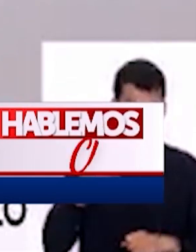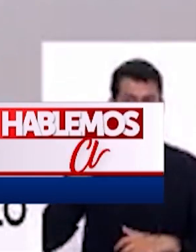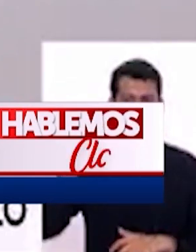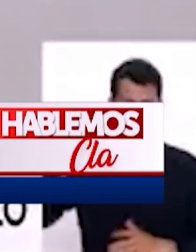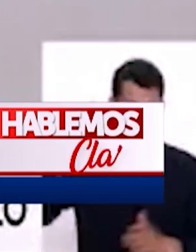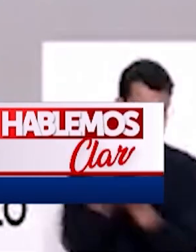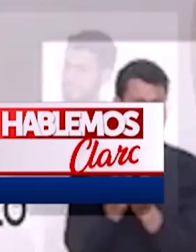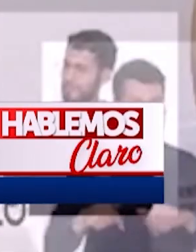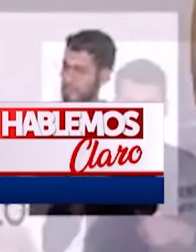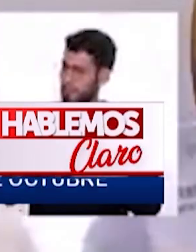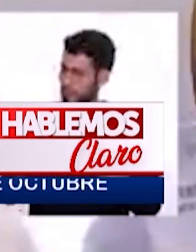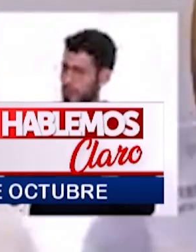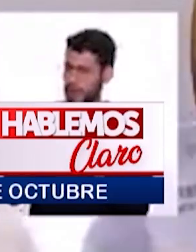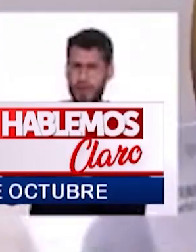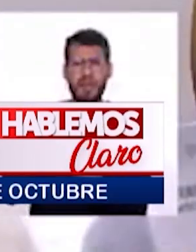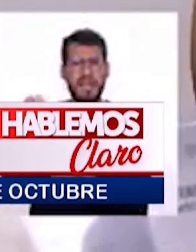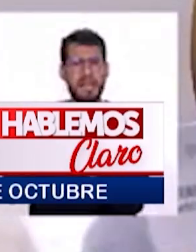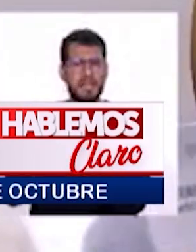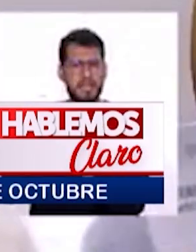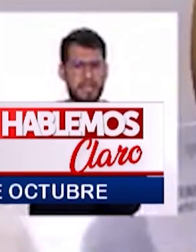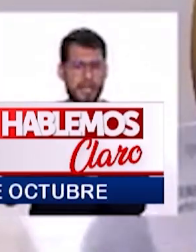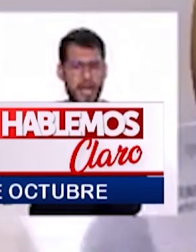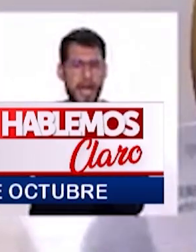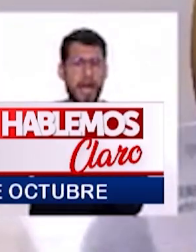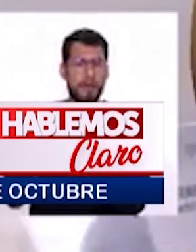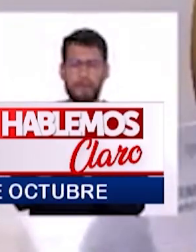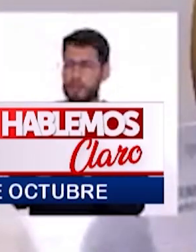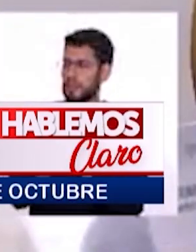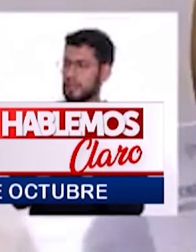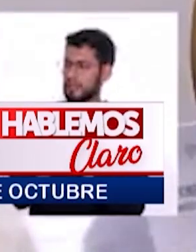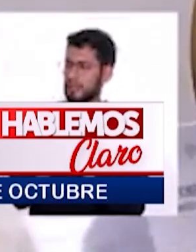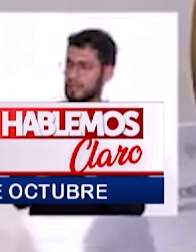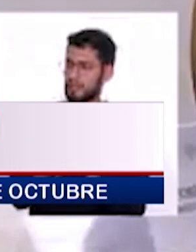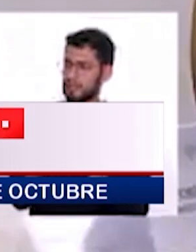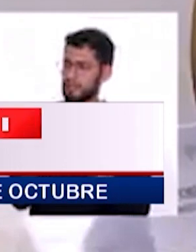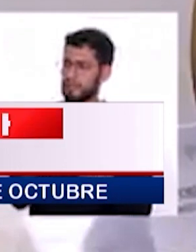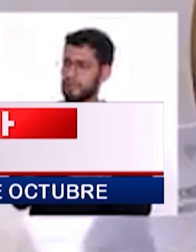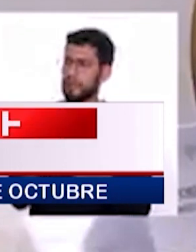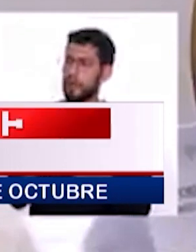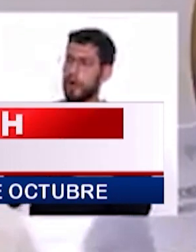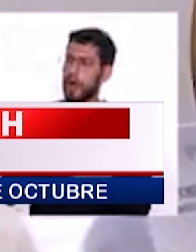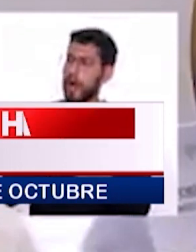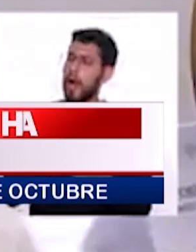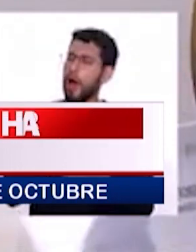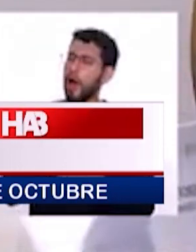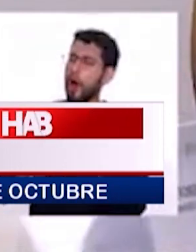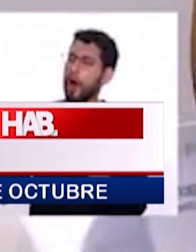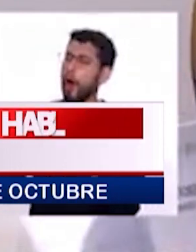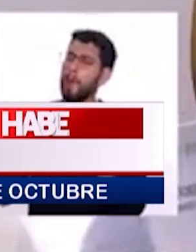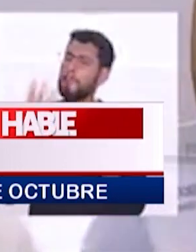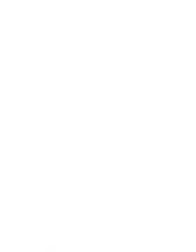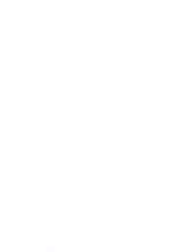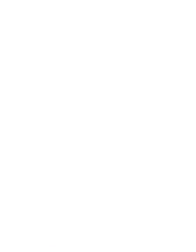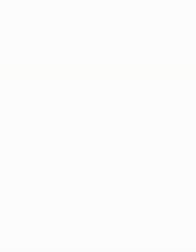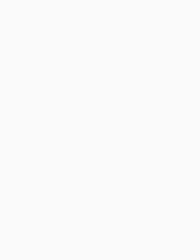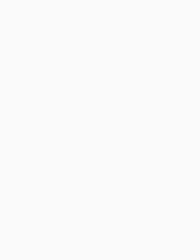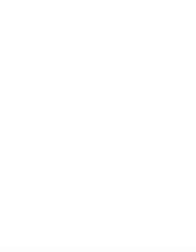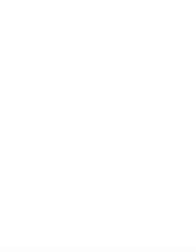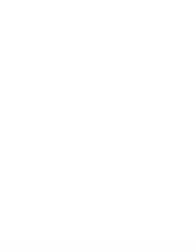les corresponde. Informó Noel Santos desde Trujillo a través de los 103.3 de la FM. Nicolás.